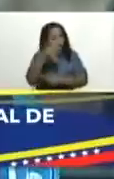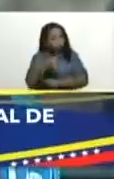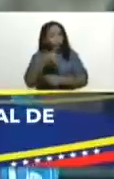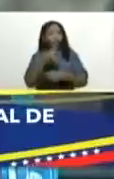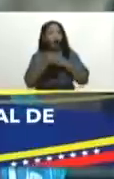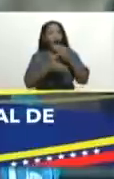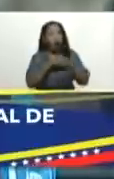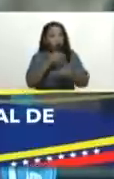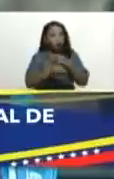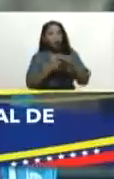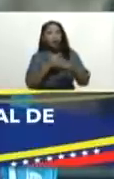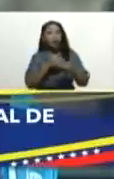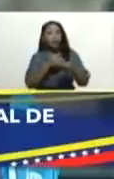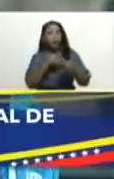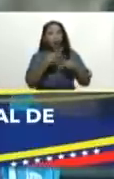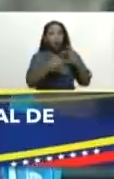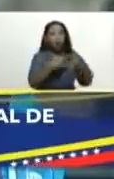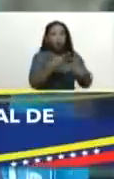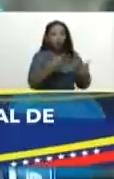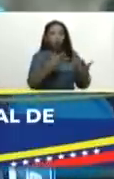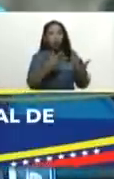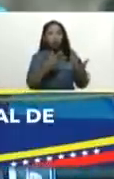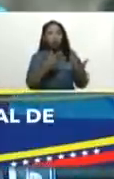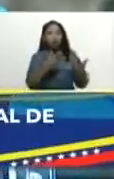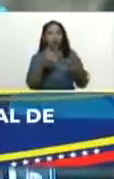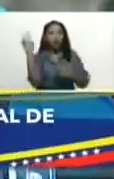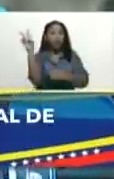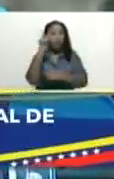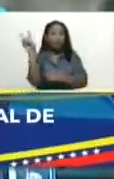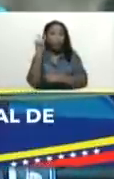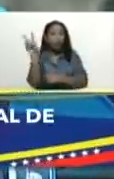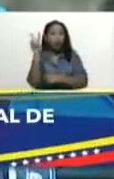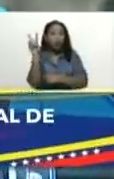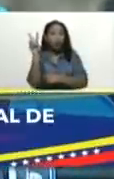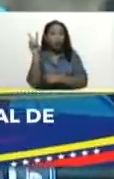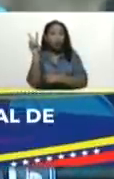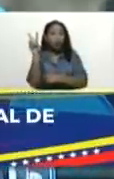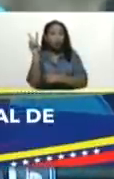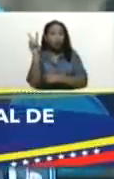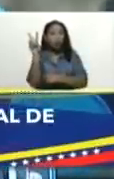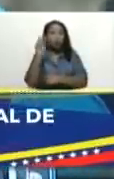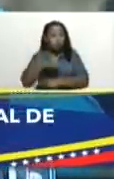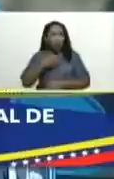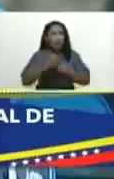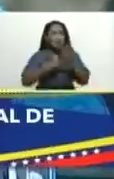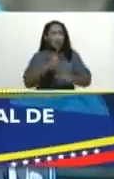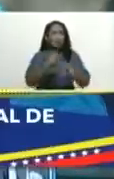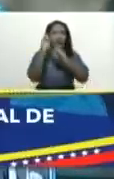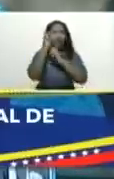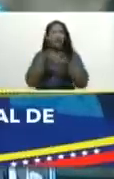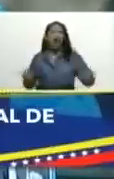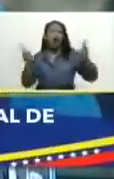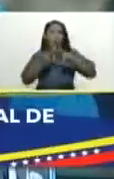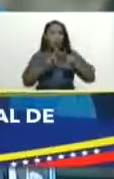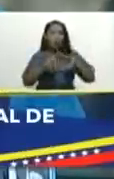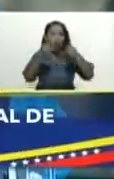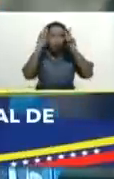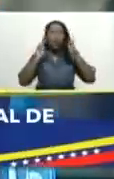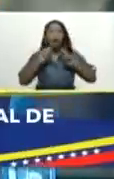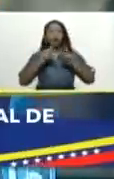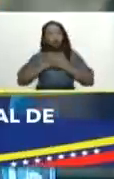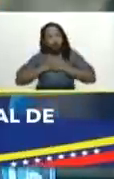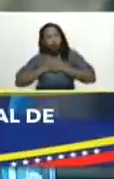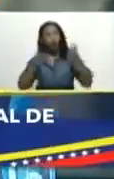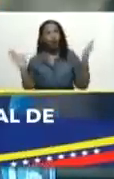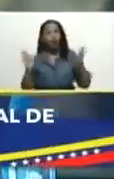crea, que produce, la Venezuela que es capaz de asumir los valores de la honestidad, de la